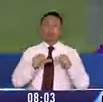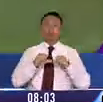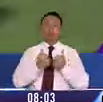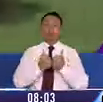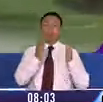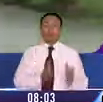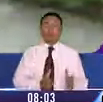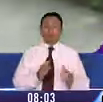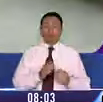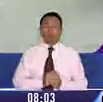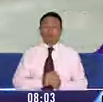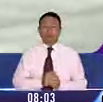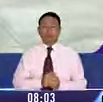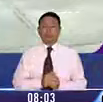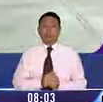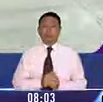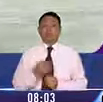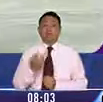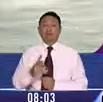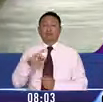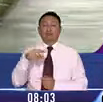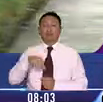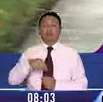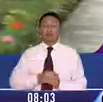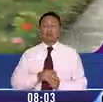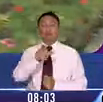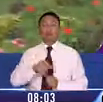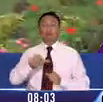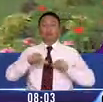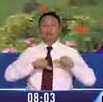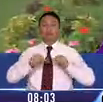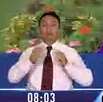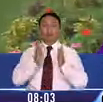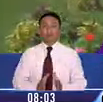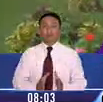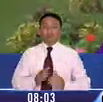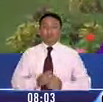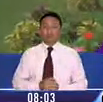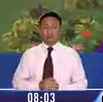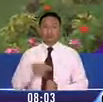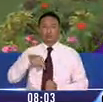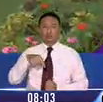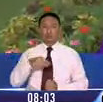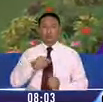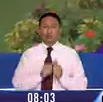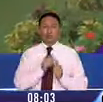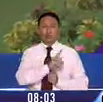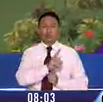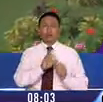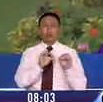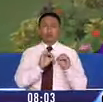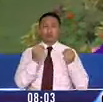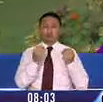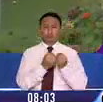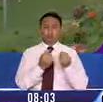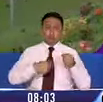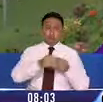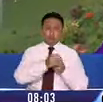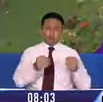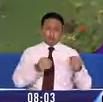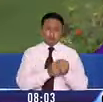entre asesores y también el personal administrativo que trabajaba en cada uno de los despachos de